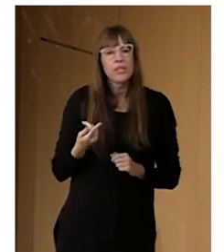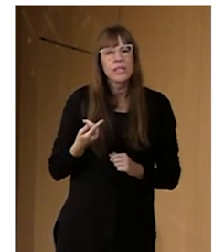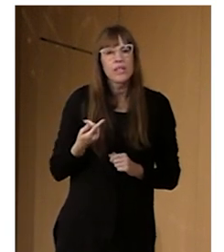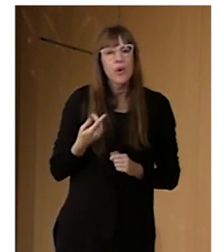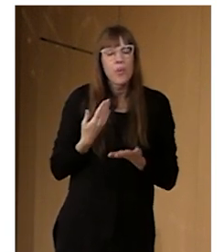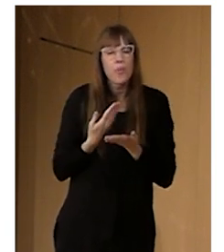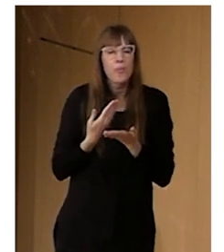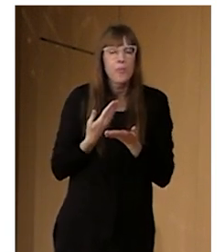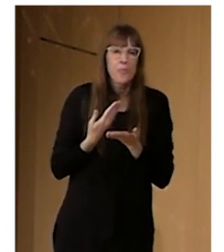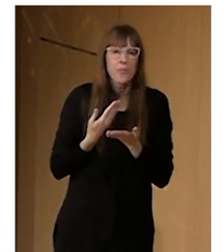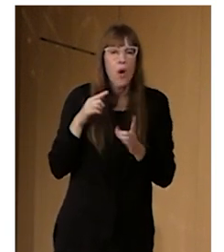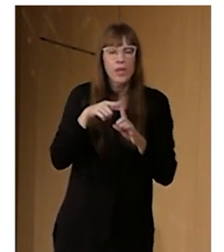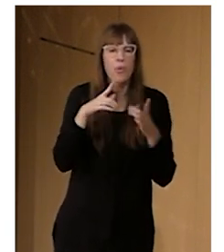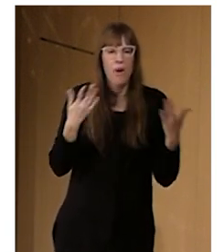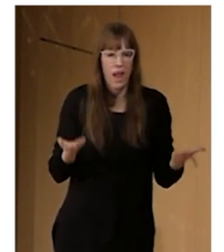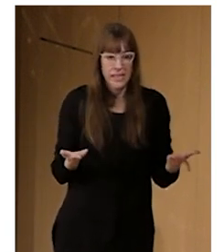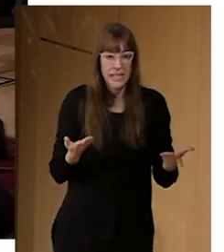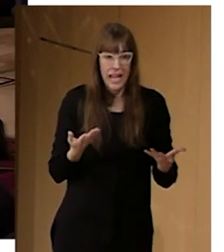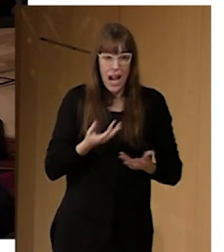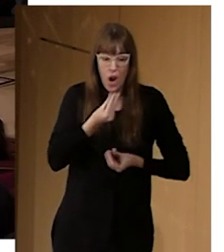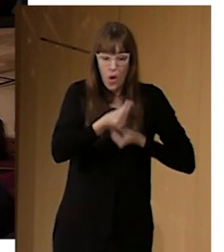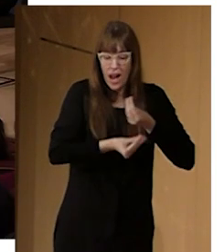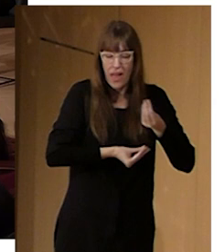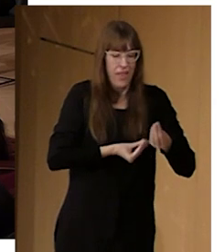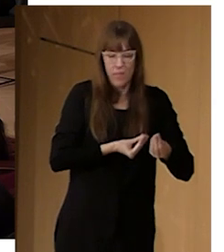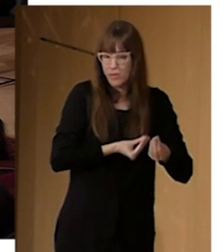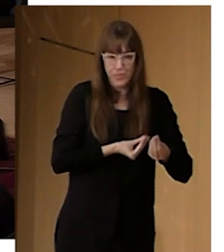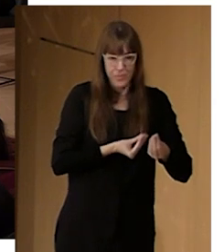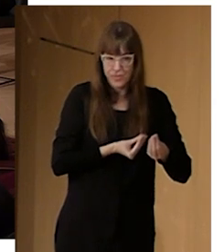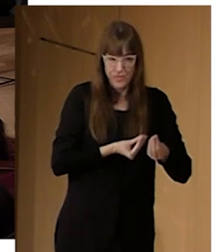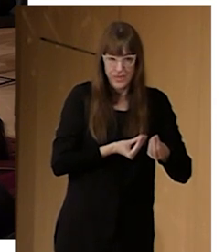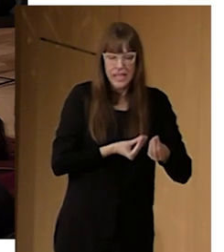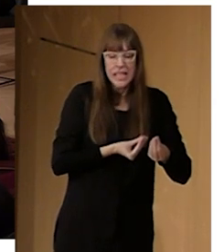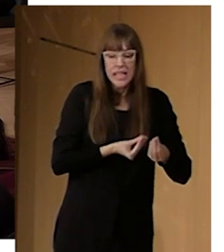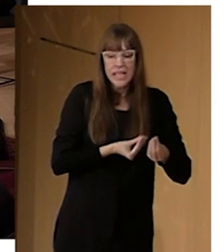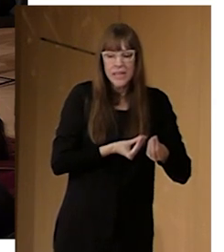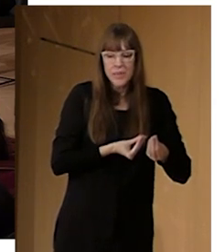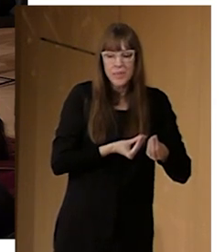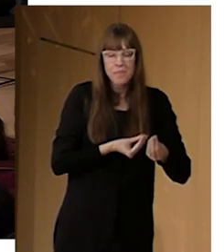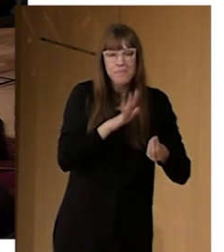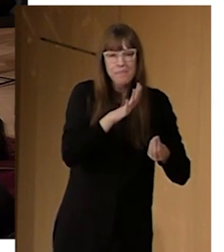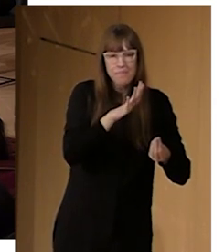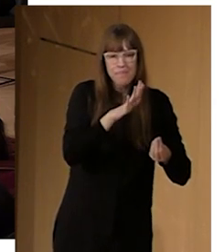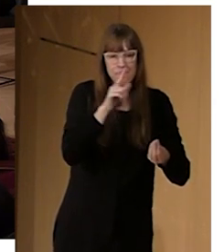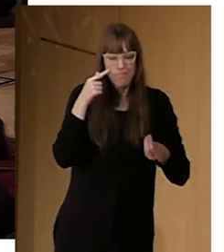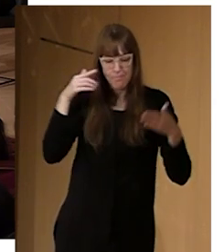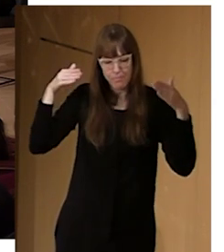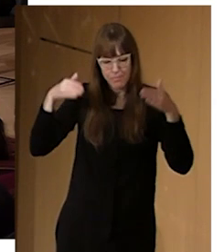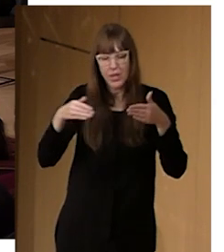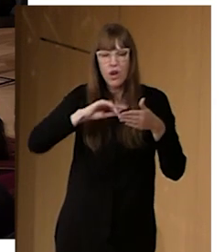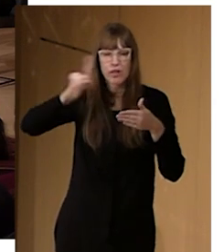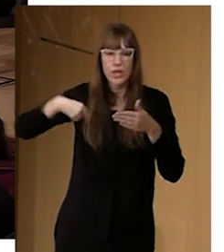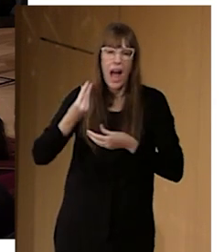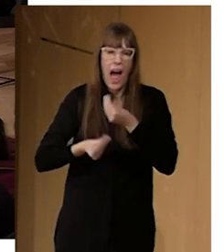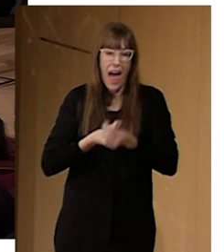no tanto en lo que hacemos que s que nos gusta ofrecer contenidos singulares pero sobre todo en cómo lo hacemos y